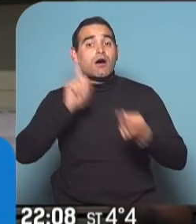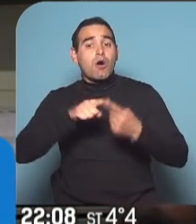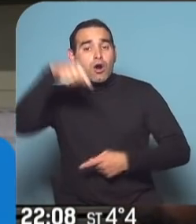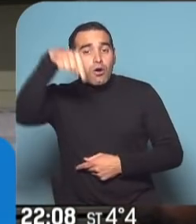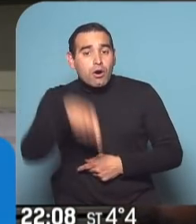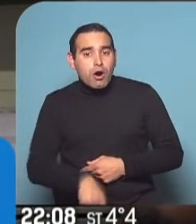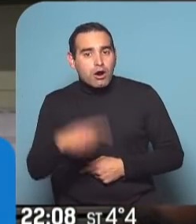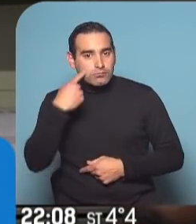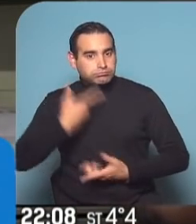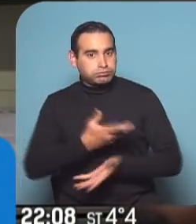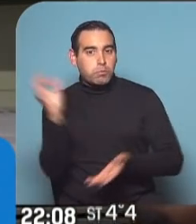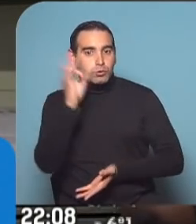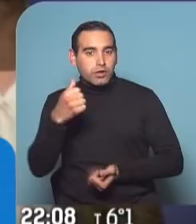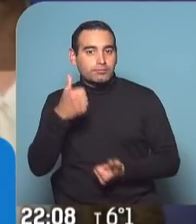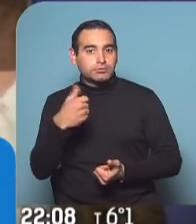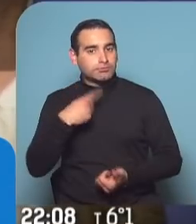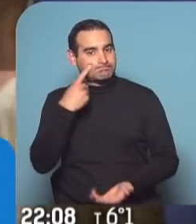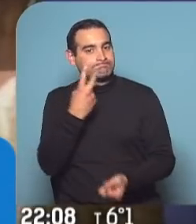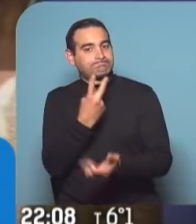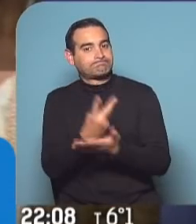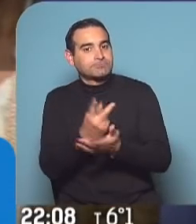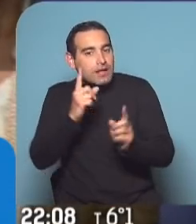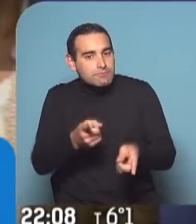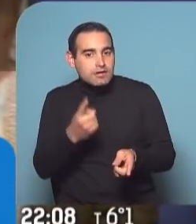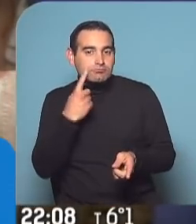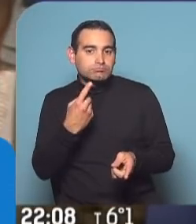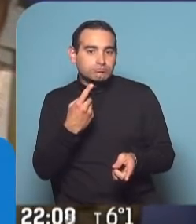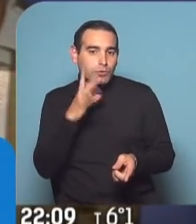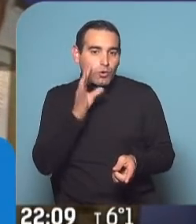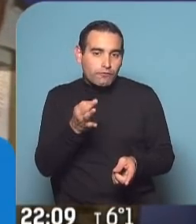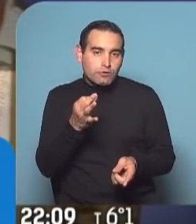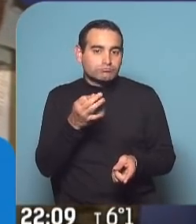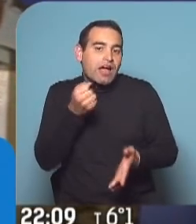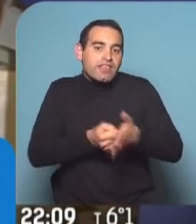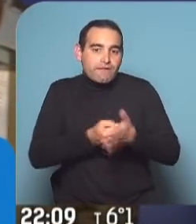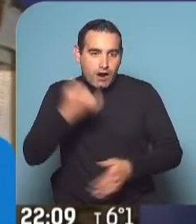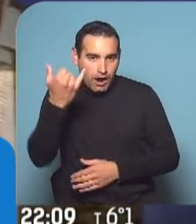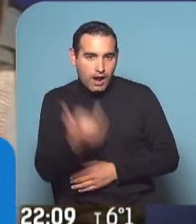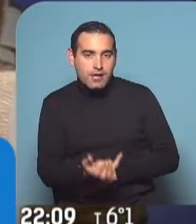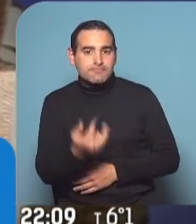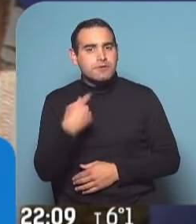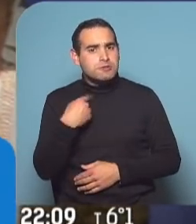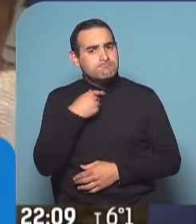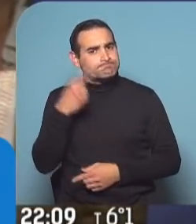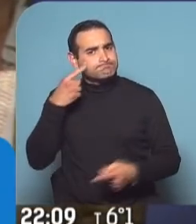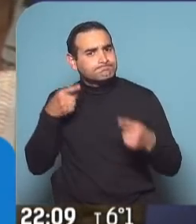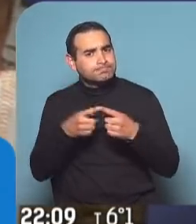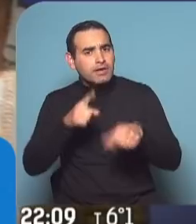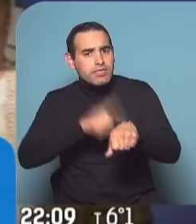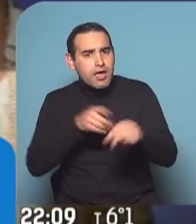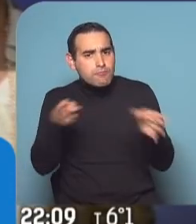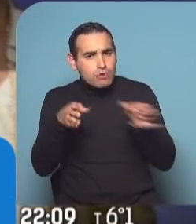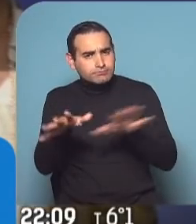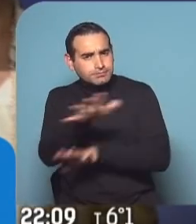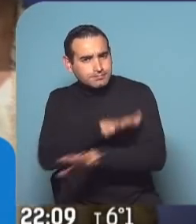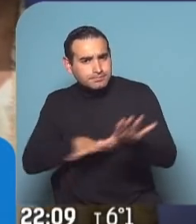European farmers, and I want to acknowledge that it also presents, of course, some challenges. We have some time, though, through the staging of the